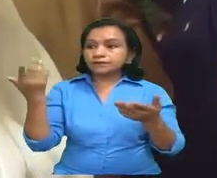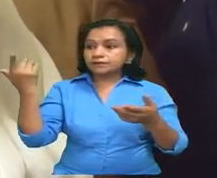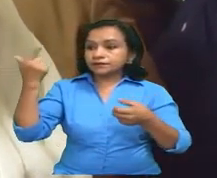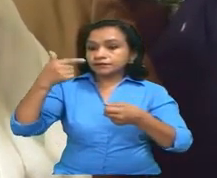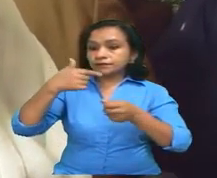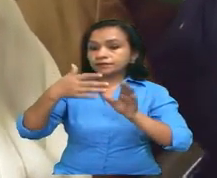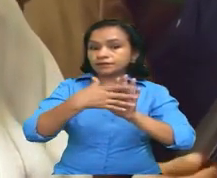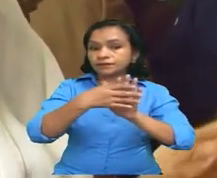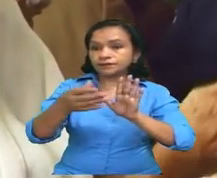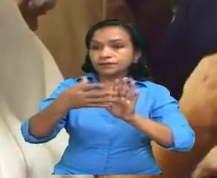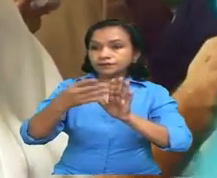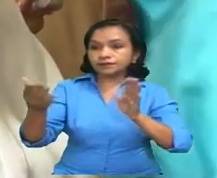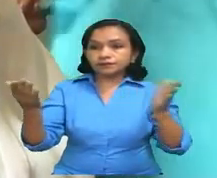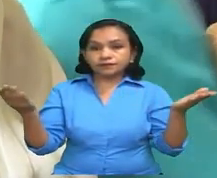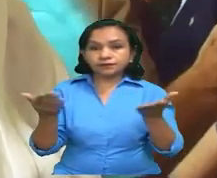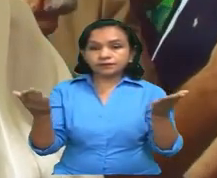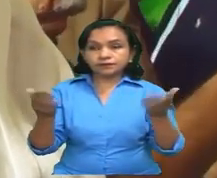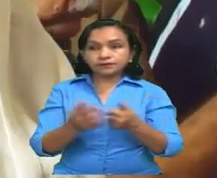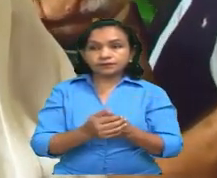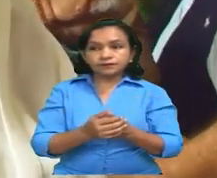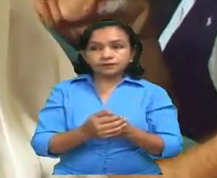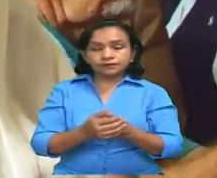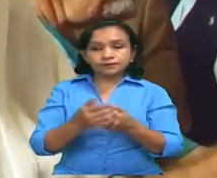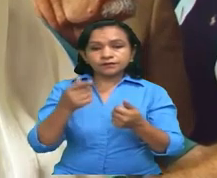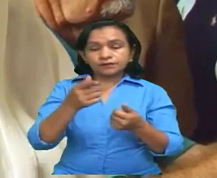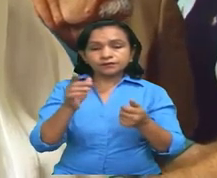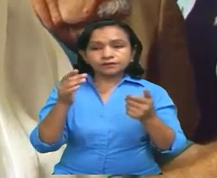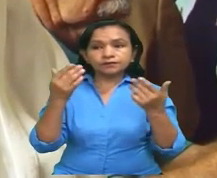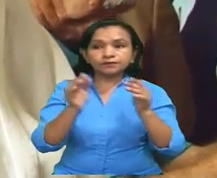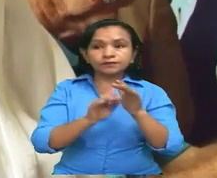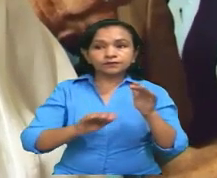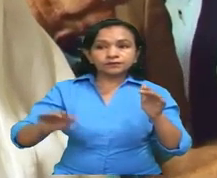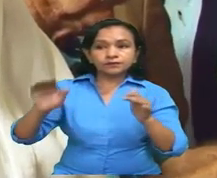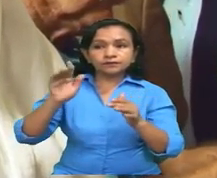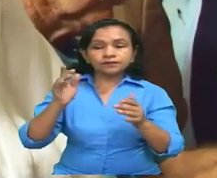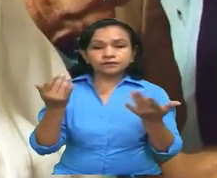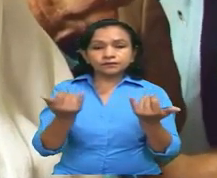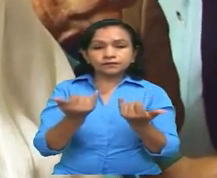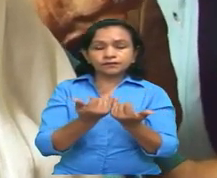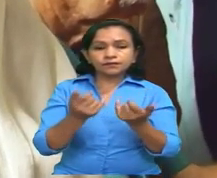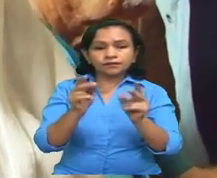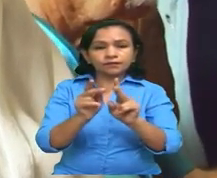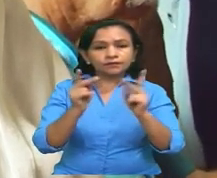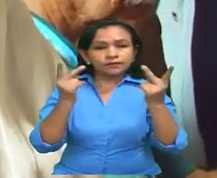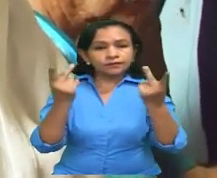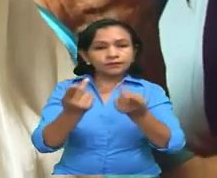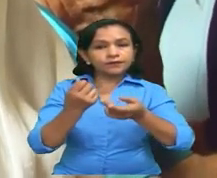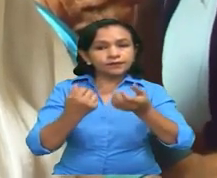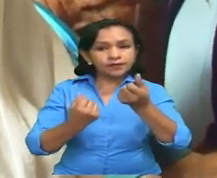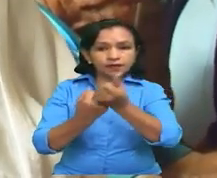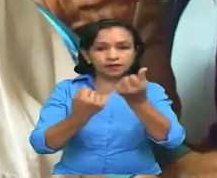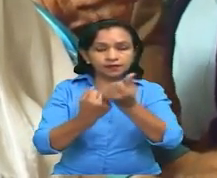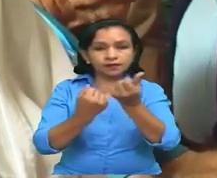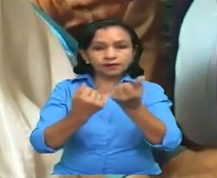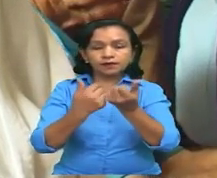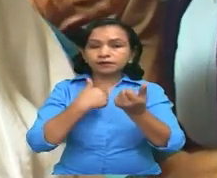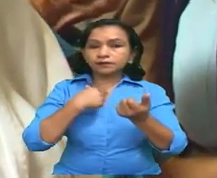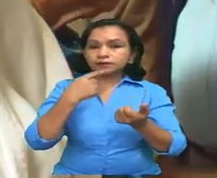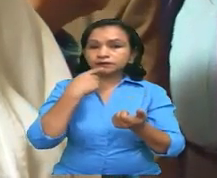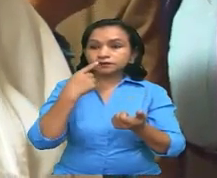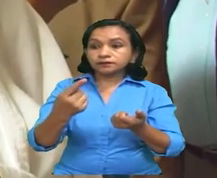Es un compromiso mutuo de solidaridad y de amor profundo entre nuestros pueblos. Y yo creo que el